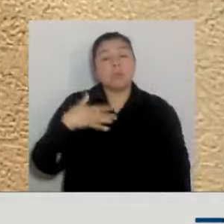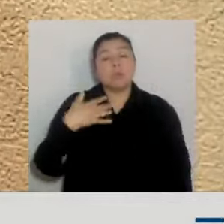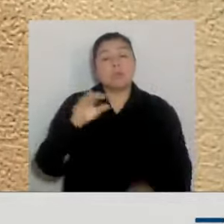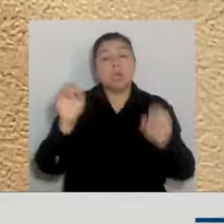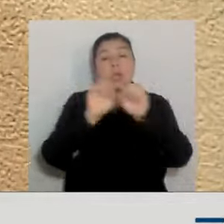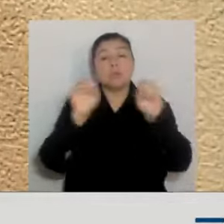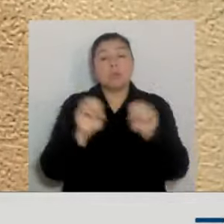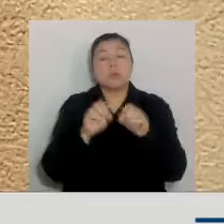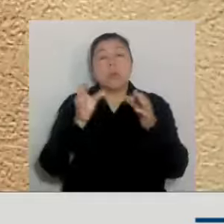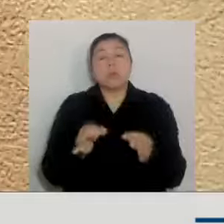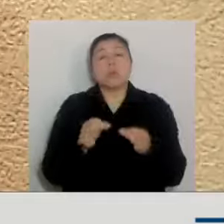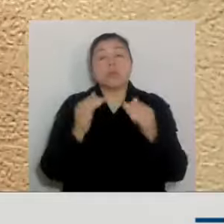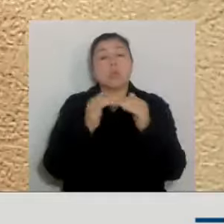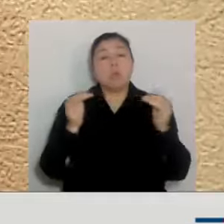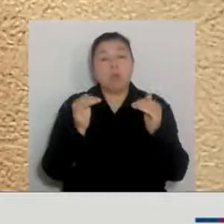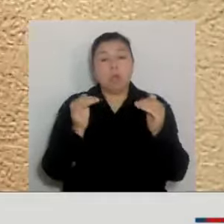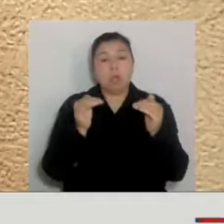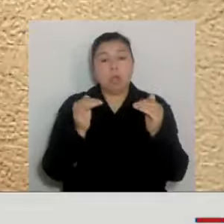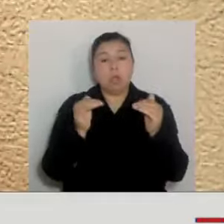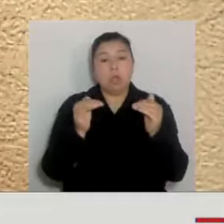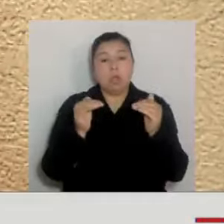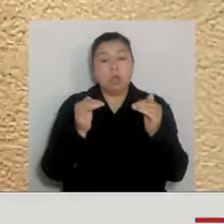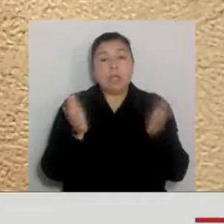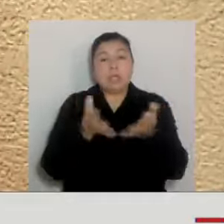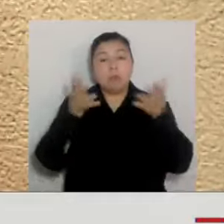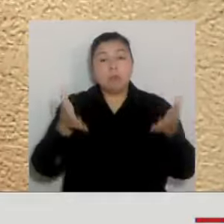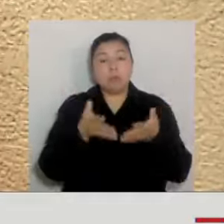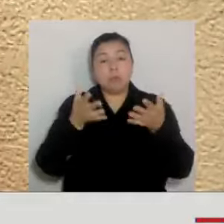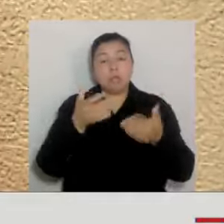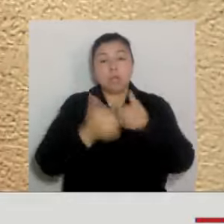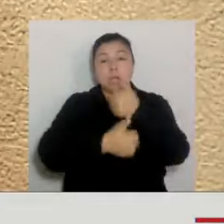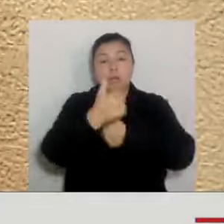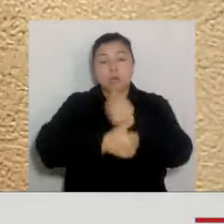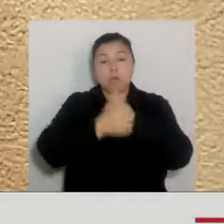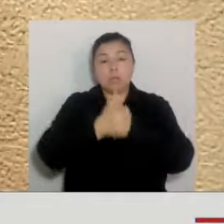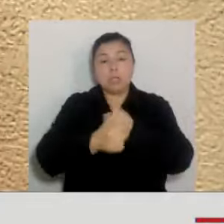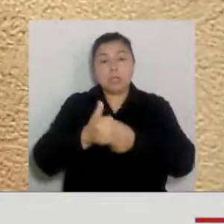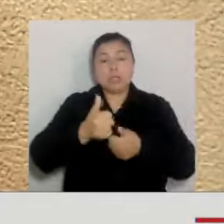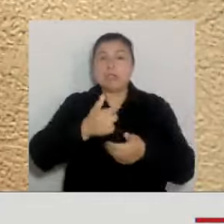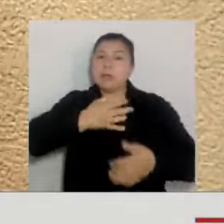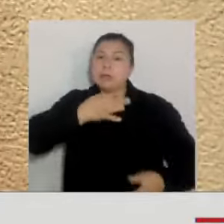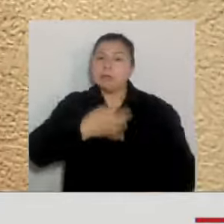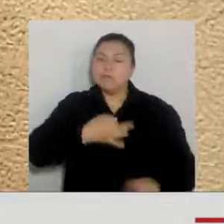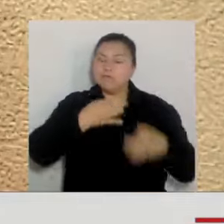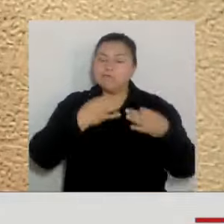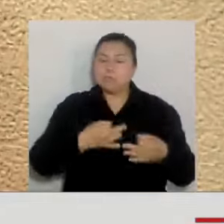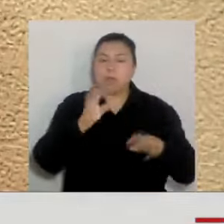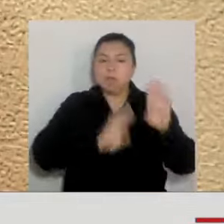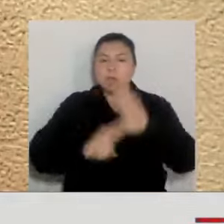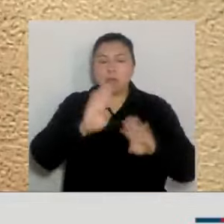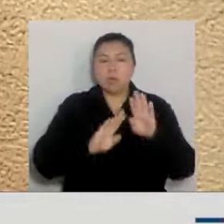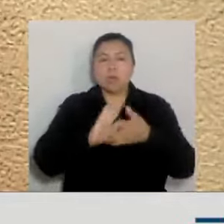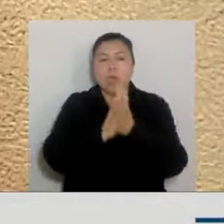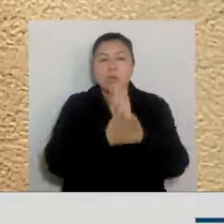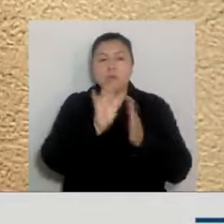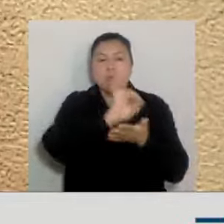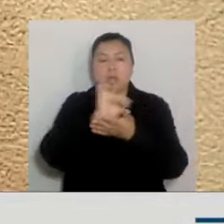justo y equitativo que la competencia Leal y protege a todos los actores del mercado